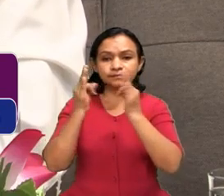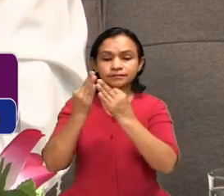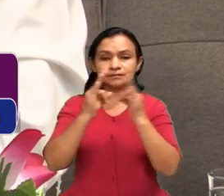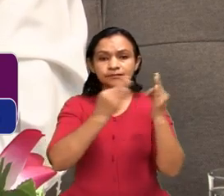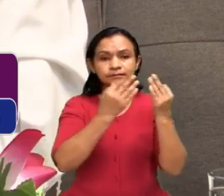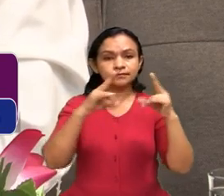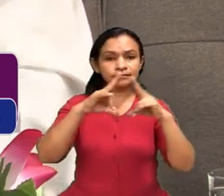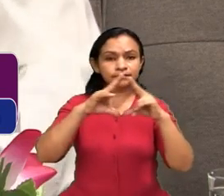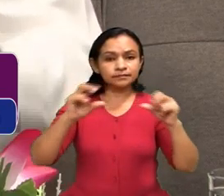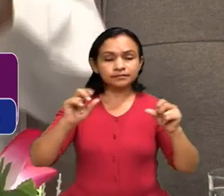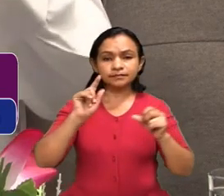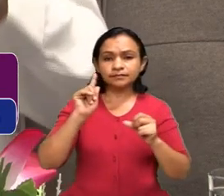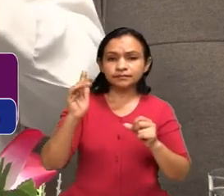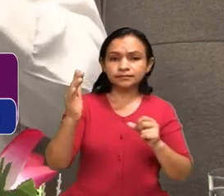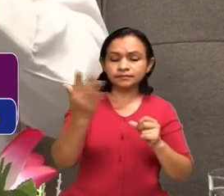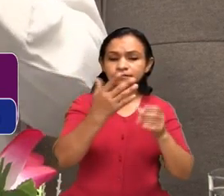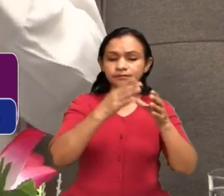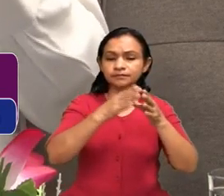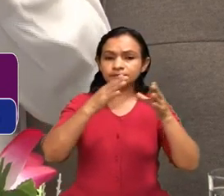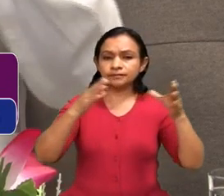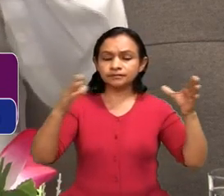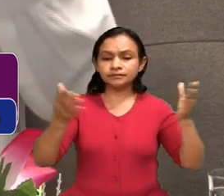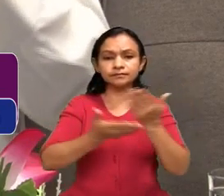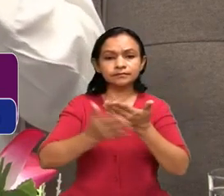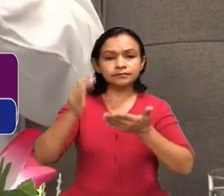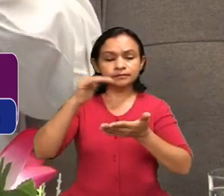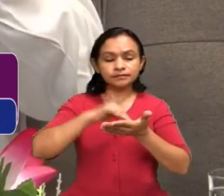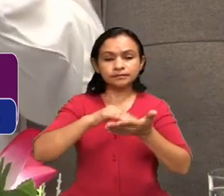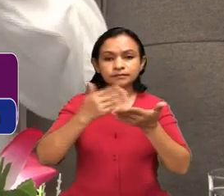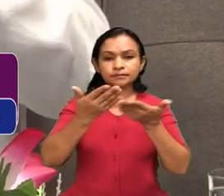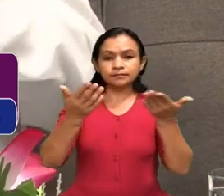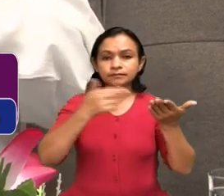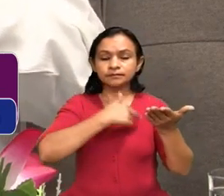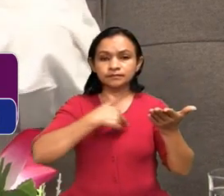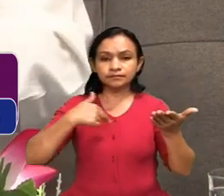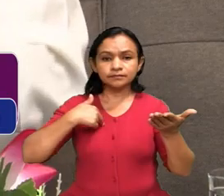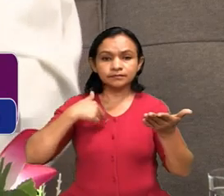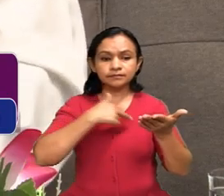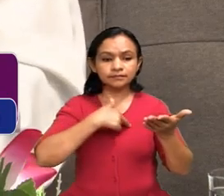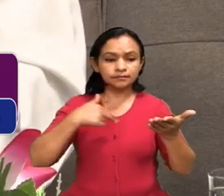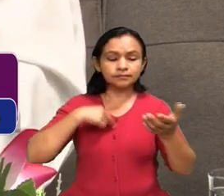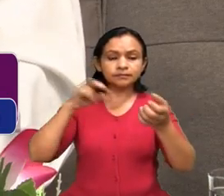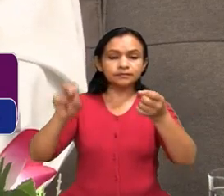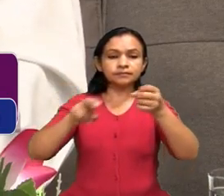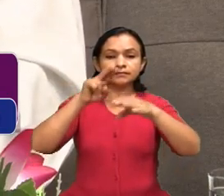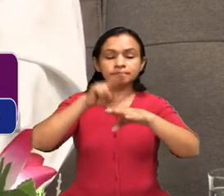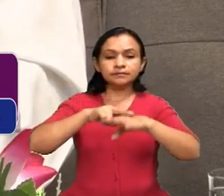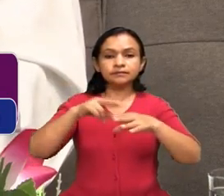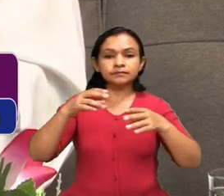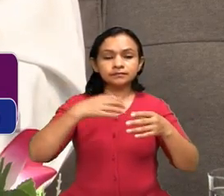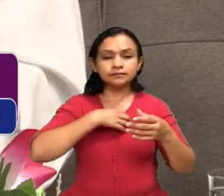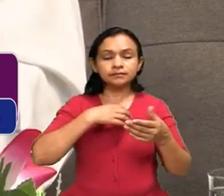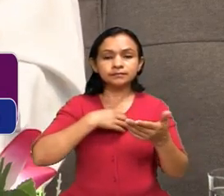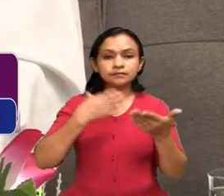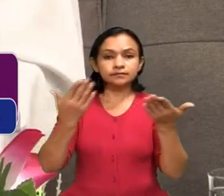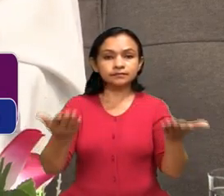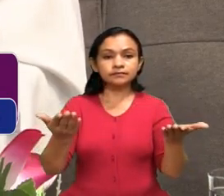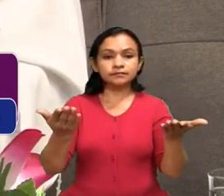nicaragüenses. Todo ese crecimiento y esa redistribución que se está haciendo de la riqueza nacional es lo